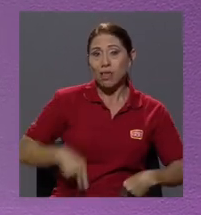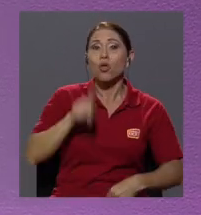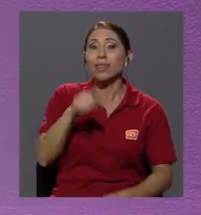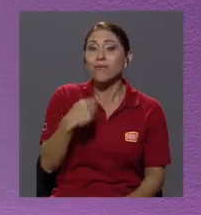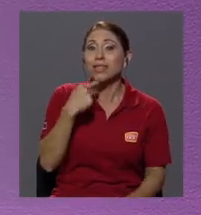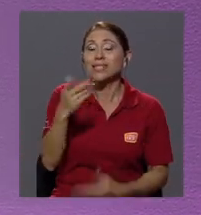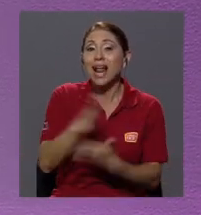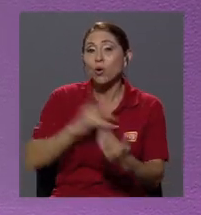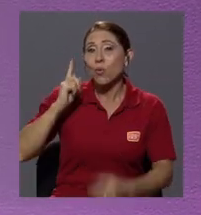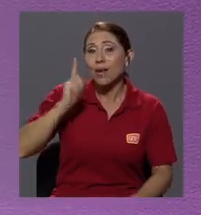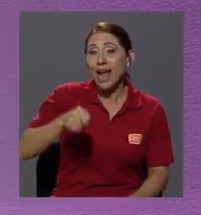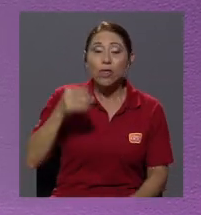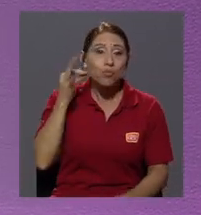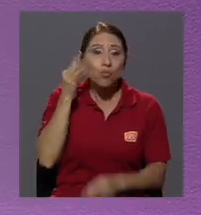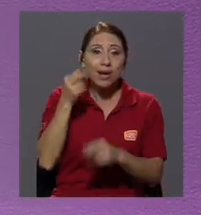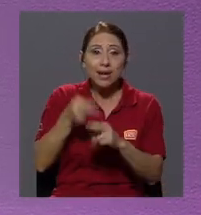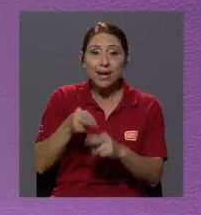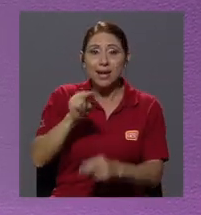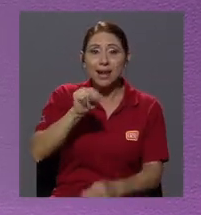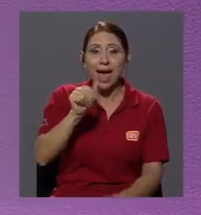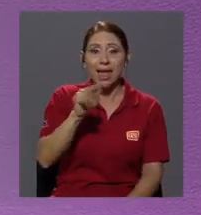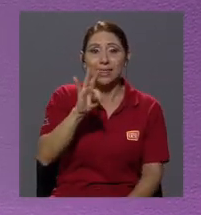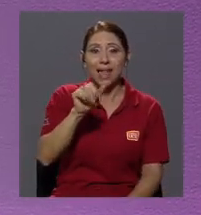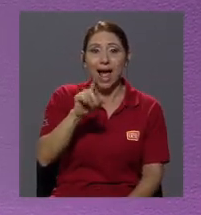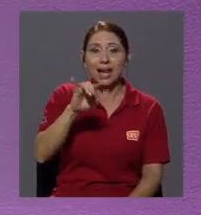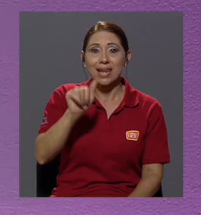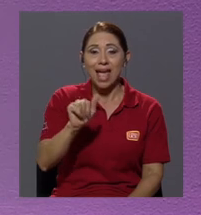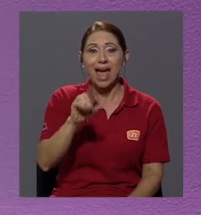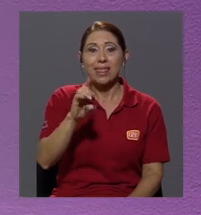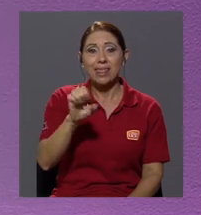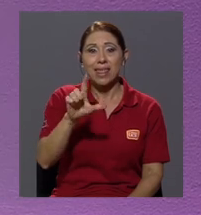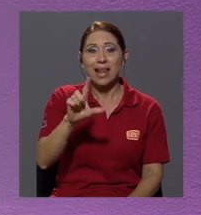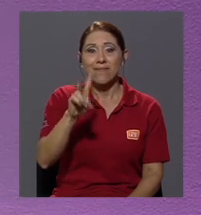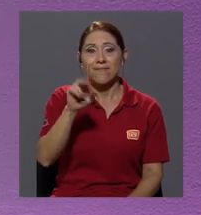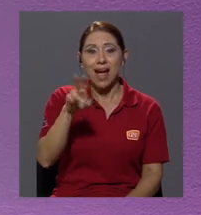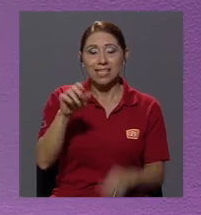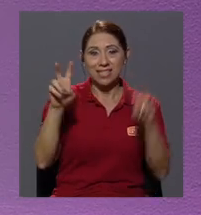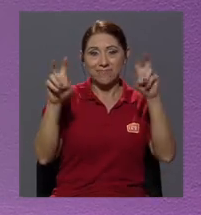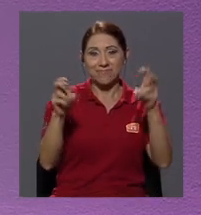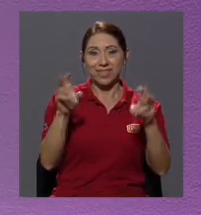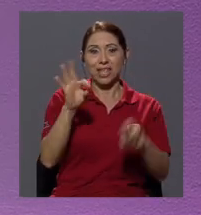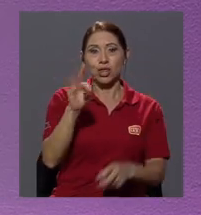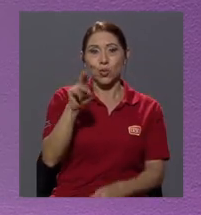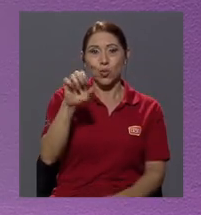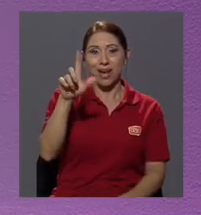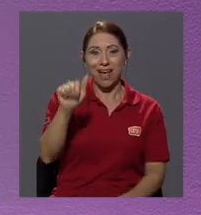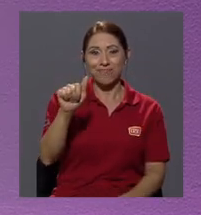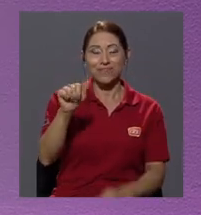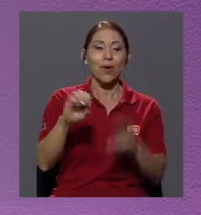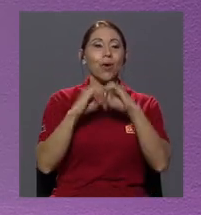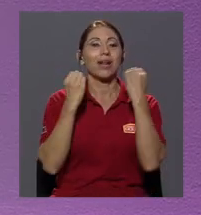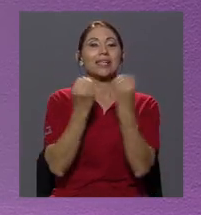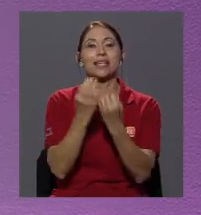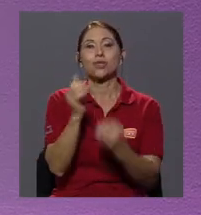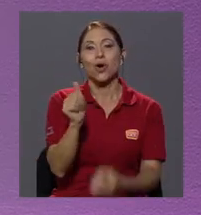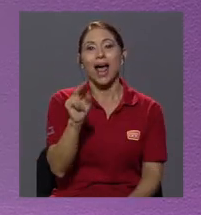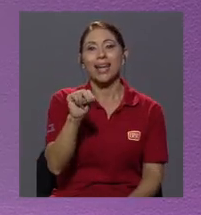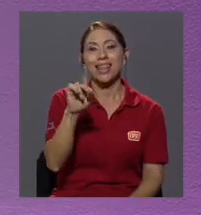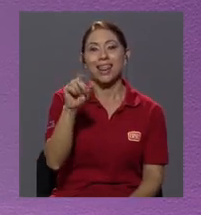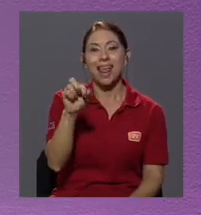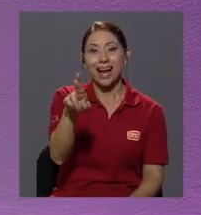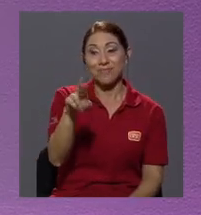este de la organización anidar en costa rica que estuvo previo a iniciar el programa pero que no se pudo quedar porque justo empezó a una de